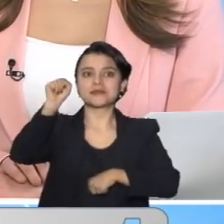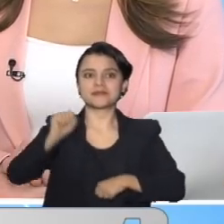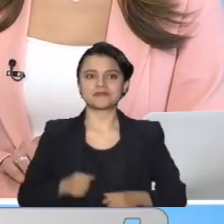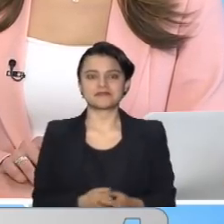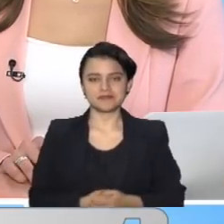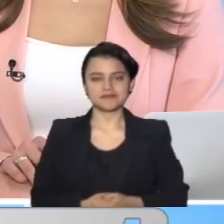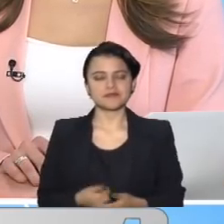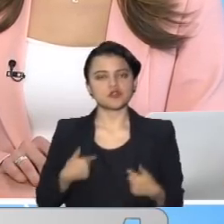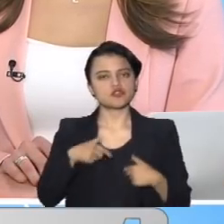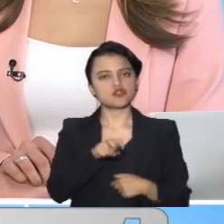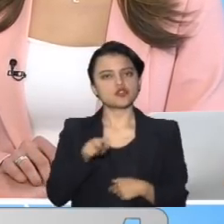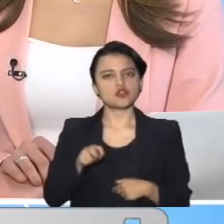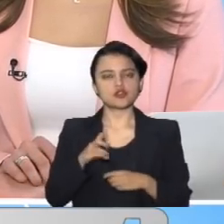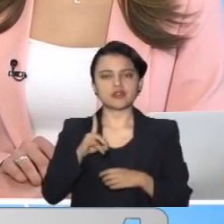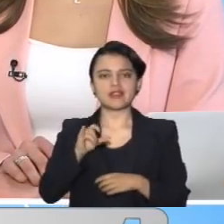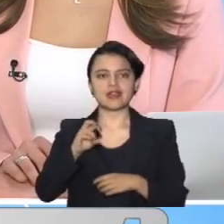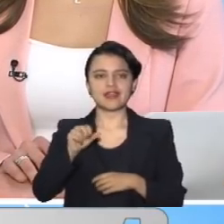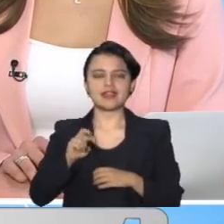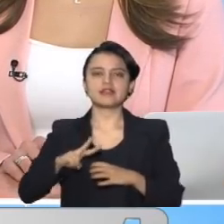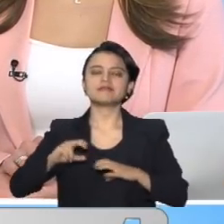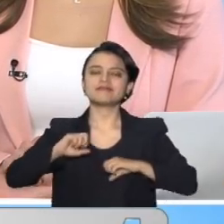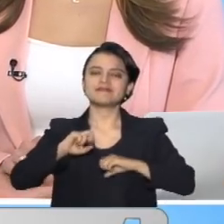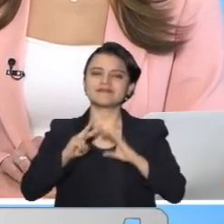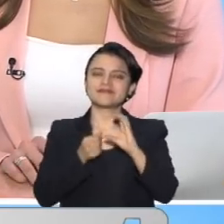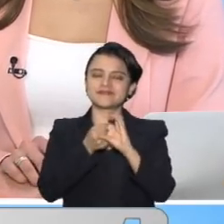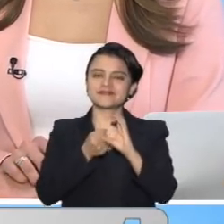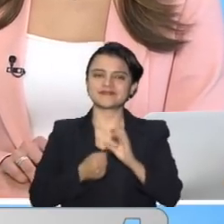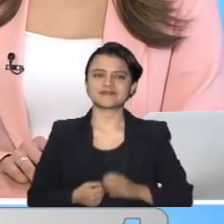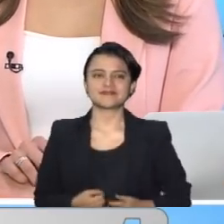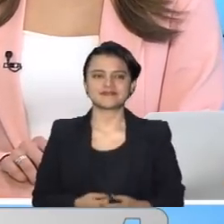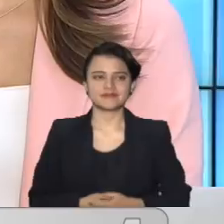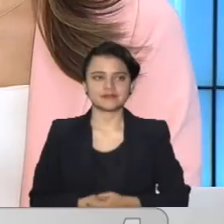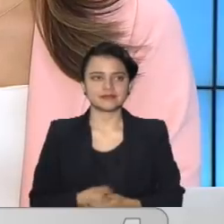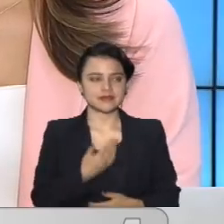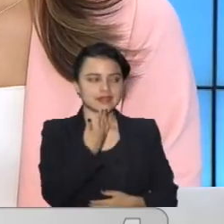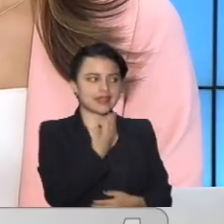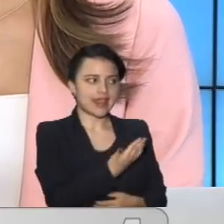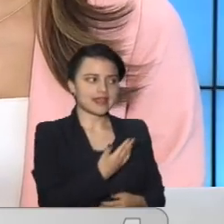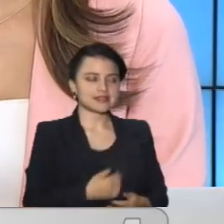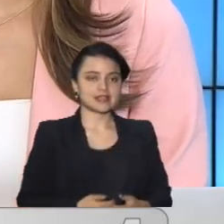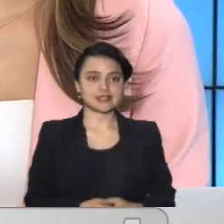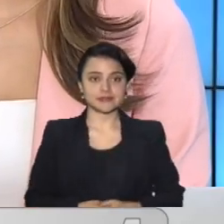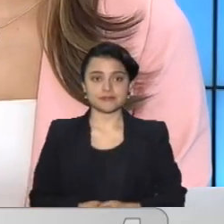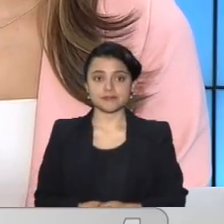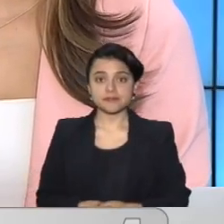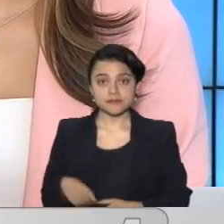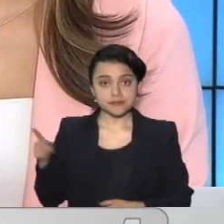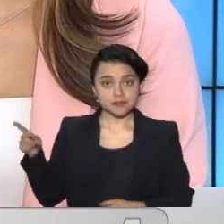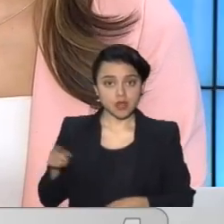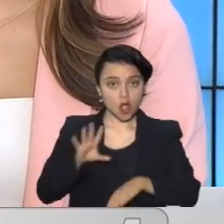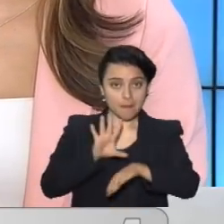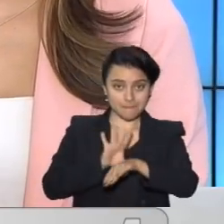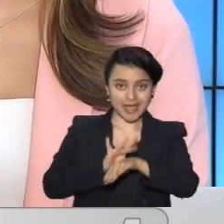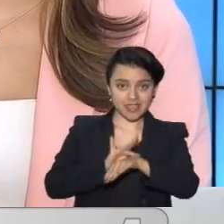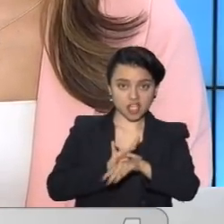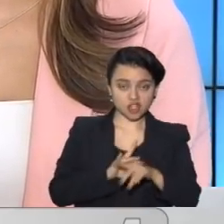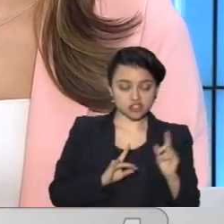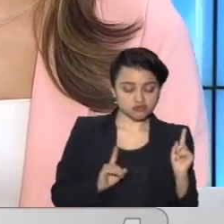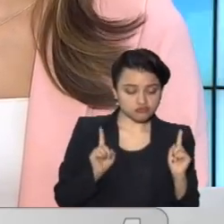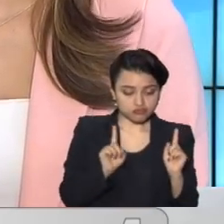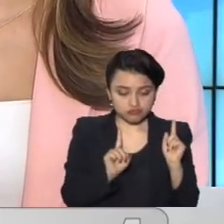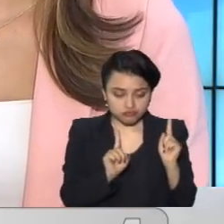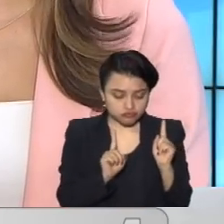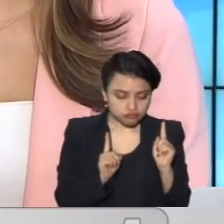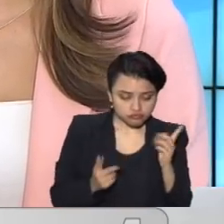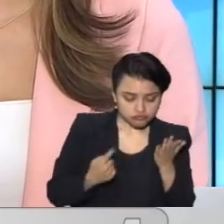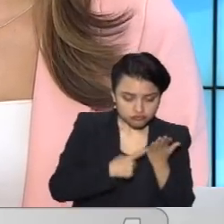desde el norte de Bogotá, Diana Giraldo, Noticentro 1 CMI. Diana, muchas gracias. y un comité médico evalúa el caso de Víctor